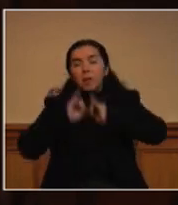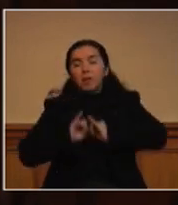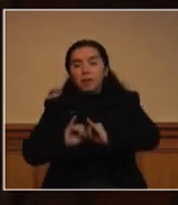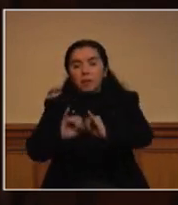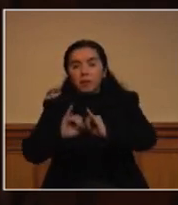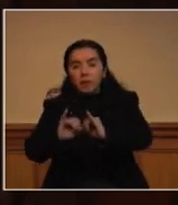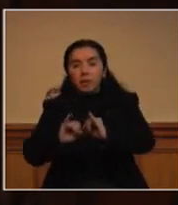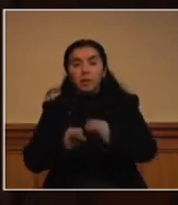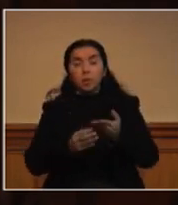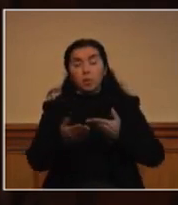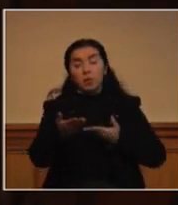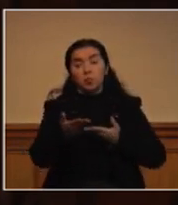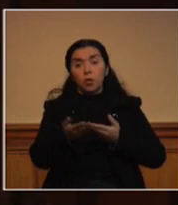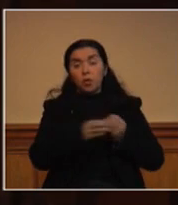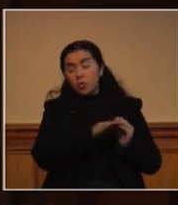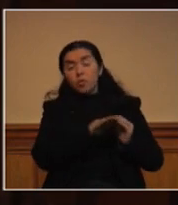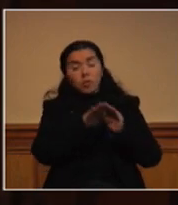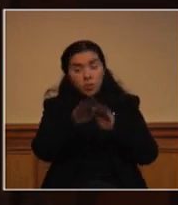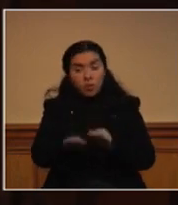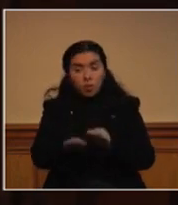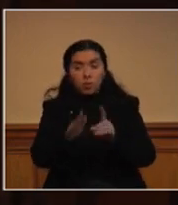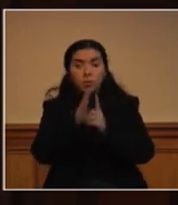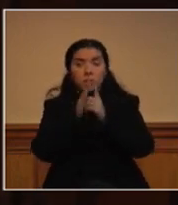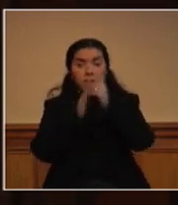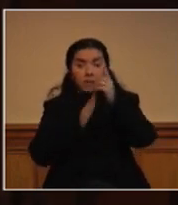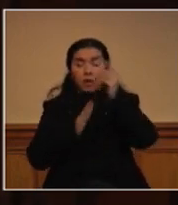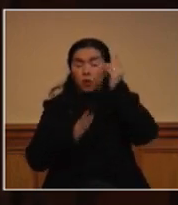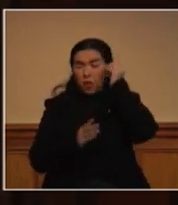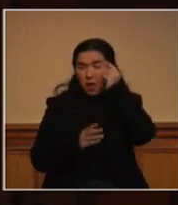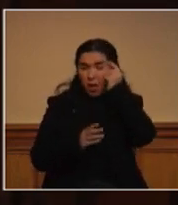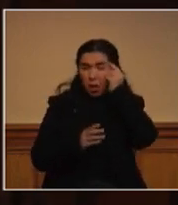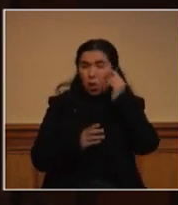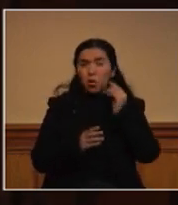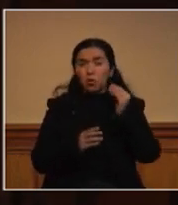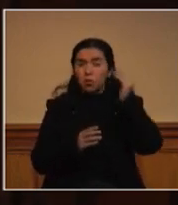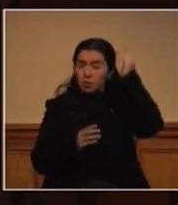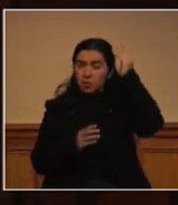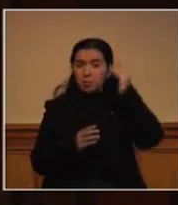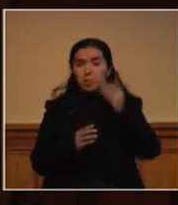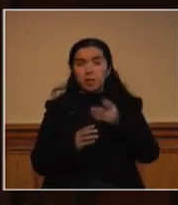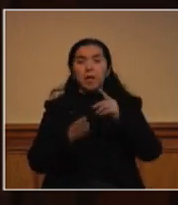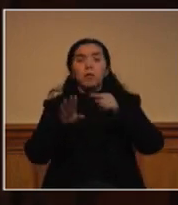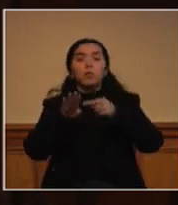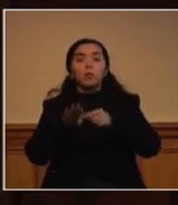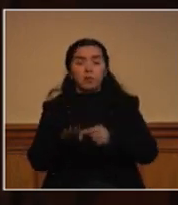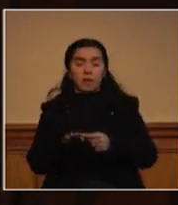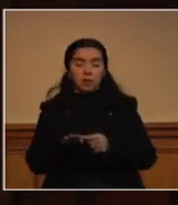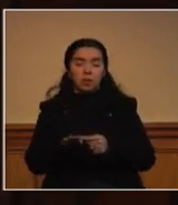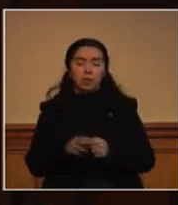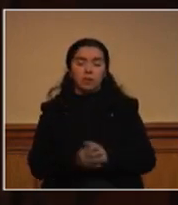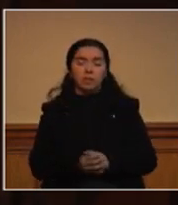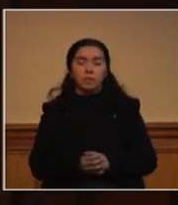el fin de contribuir al desarrollo del conocimiento, eliminación de las barreras, de la tecnología, etc.